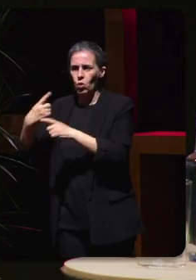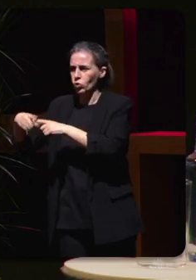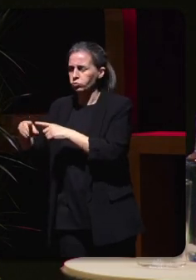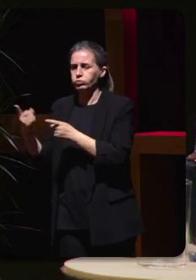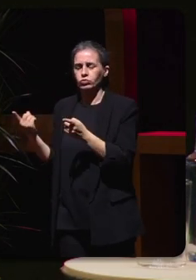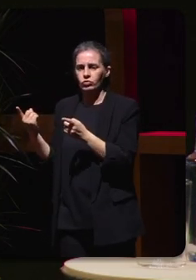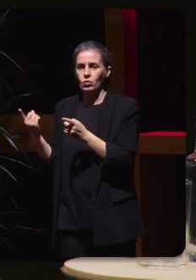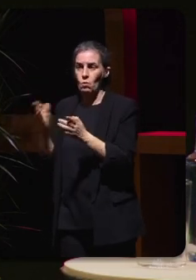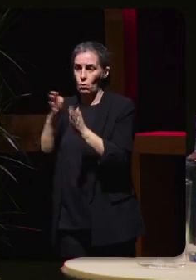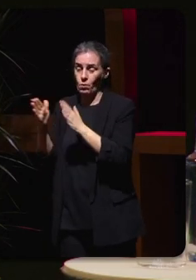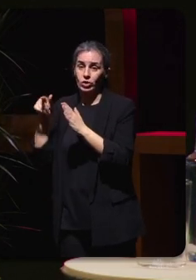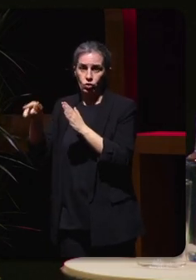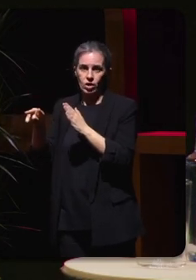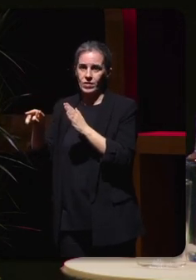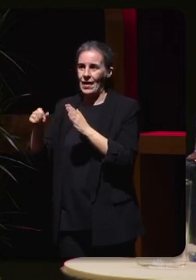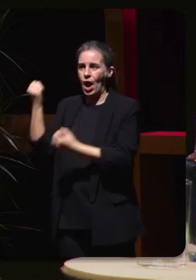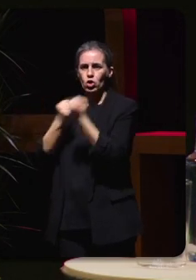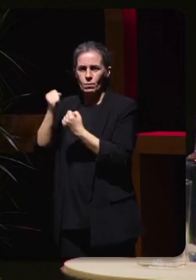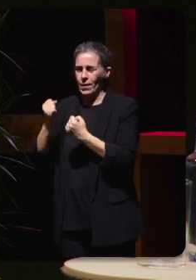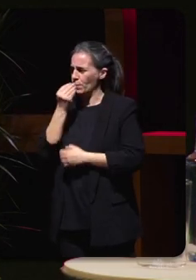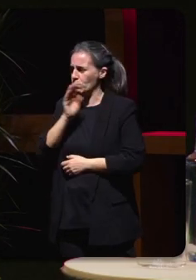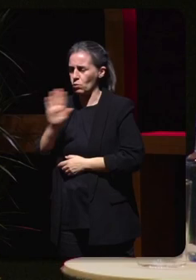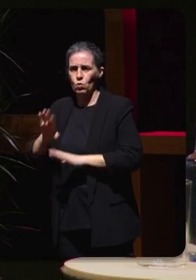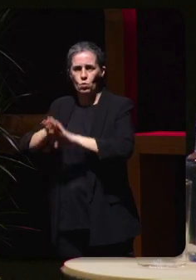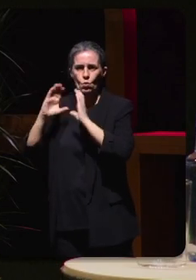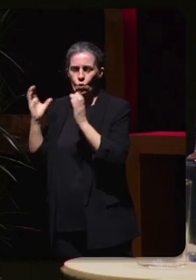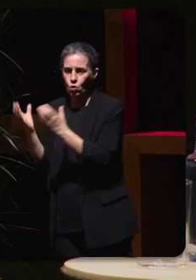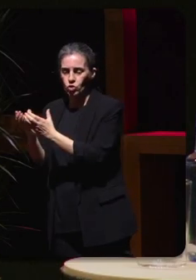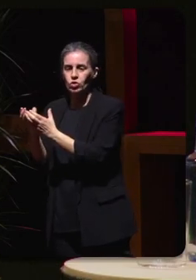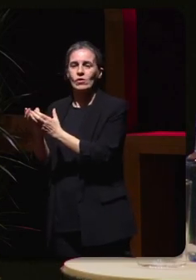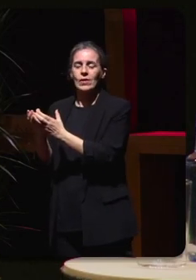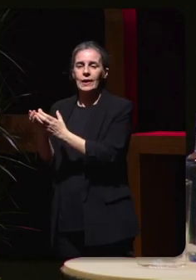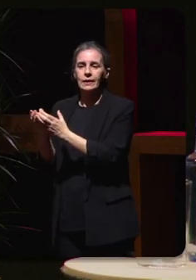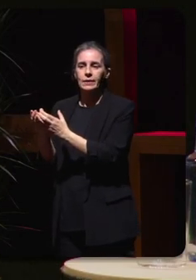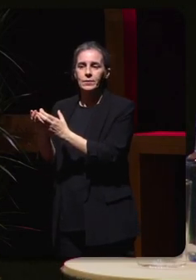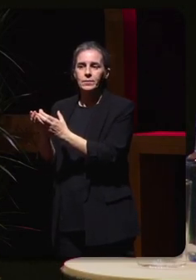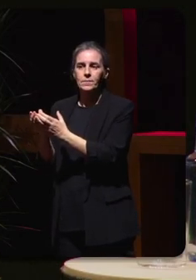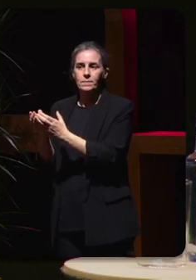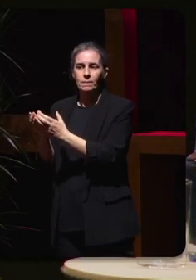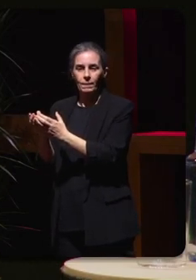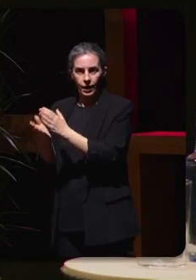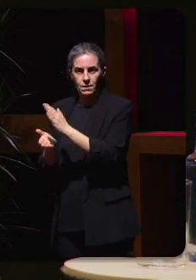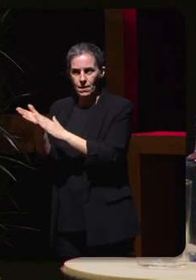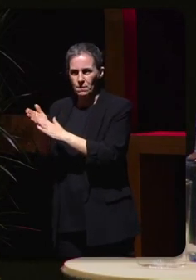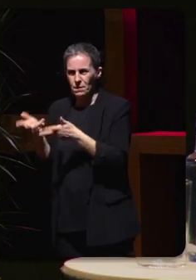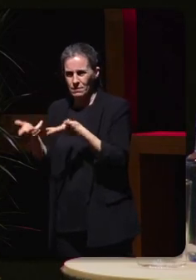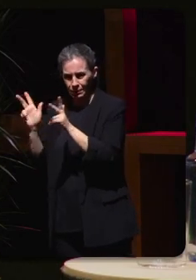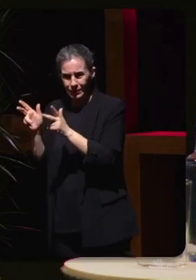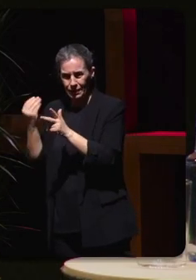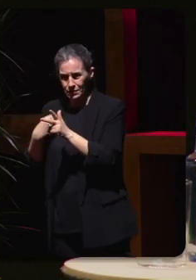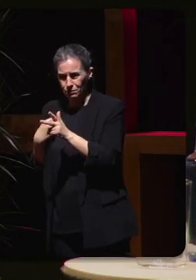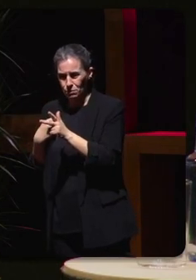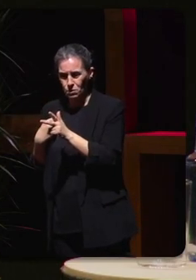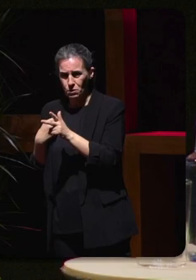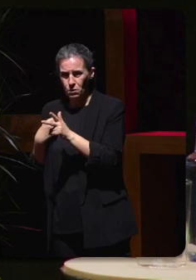momento todavía segunda economía del mundo, ahora tercera, está sobrepasado por China, pero iba a consentir eso, ¿no? Y